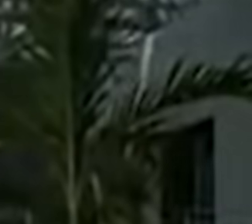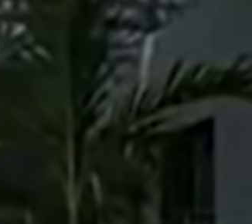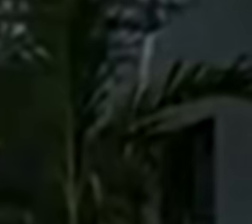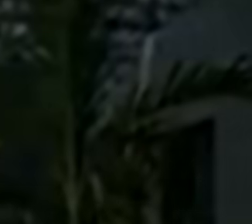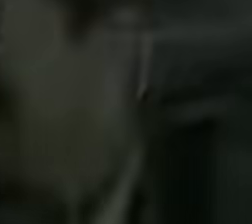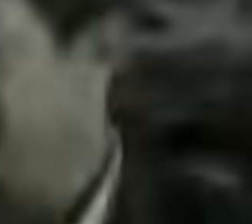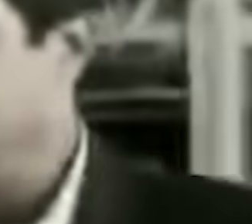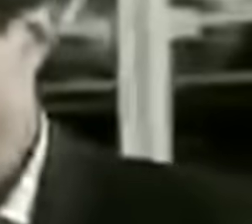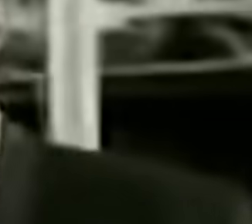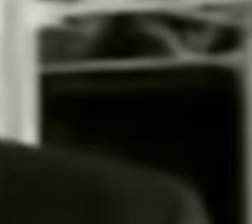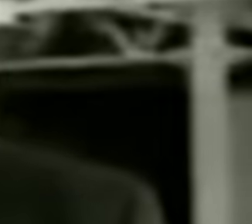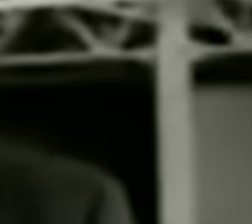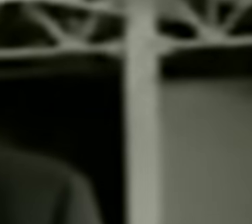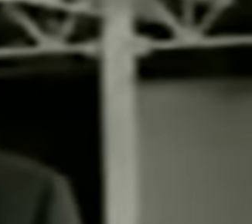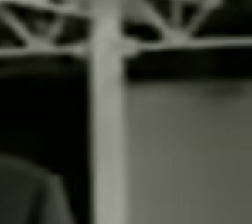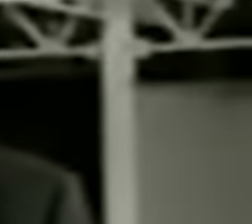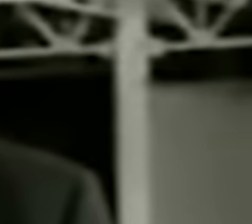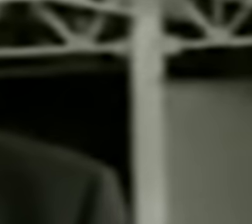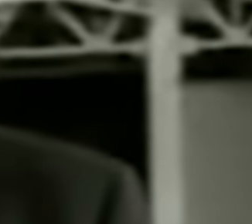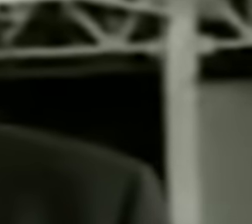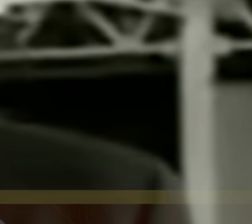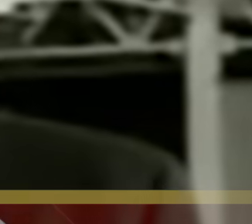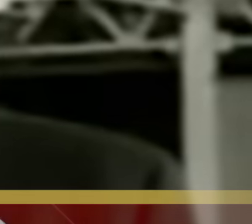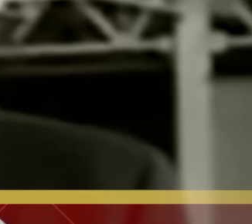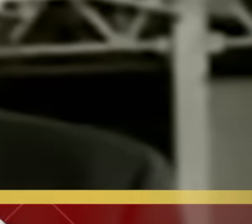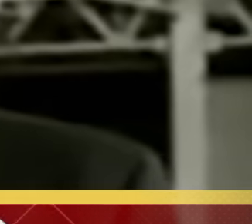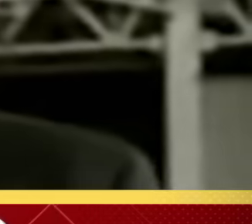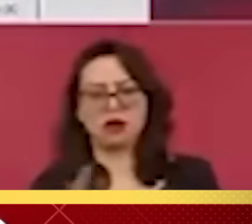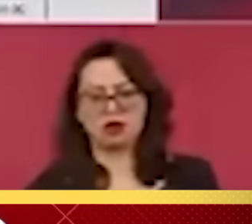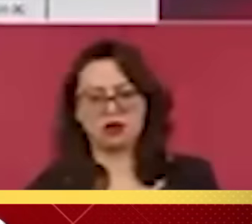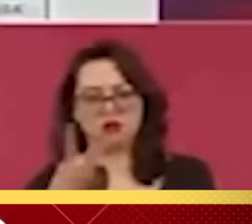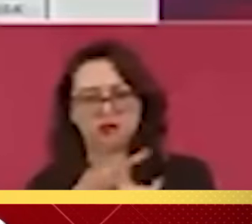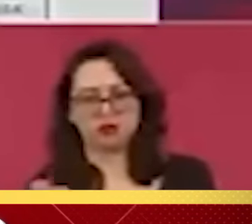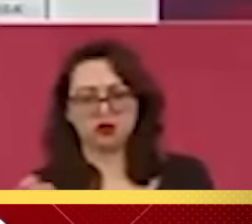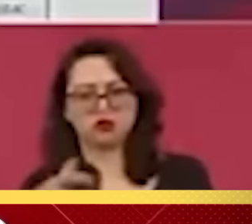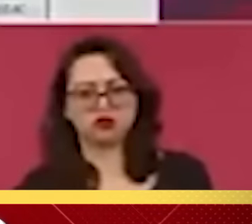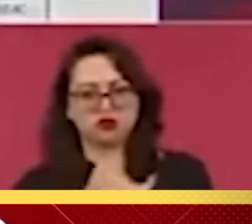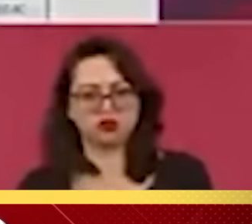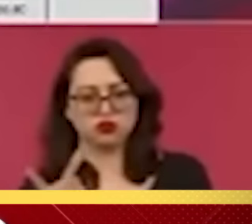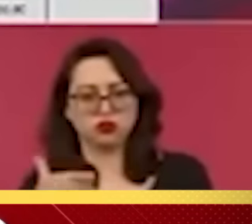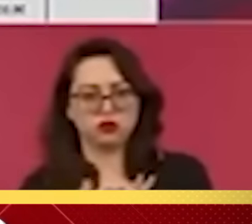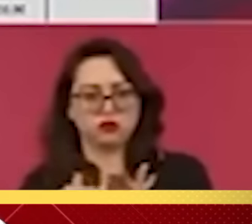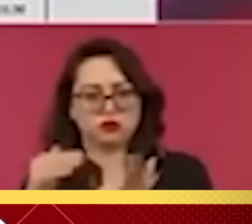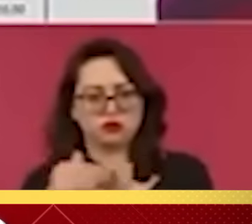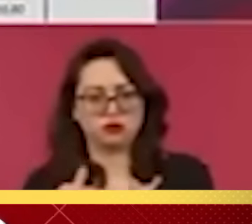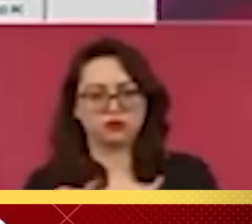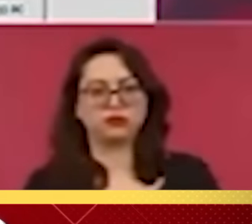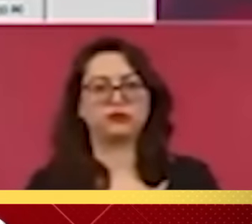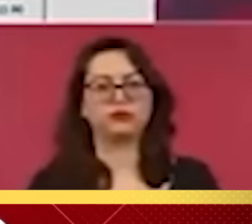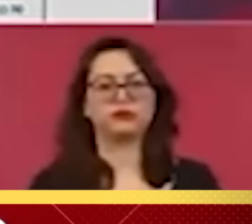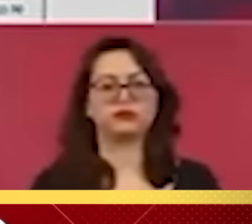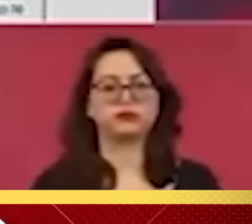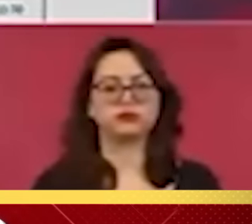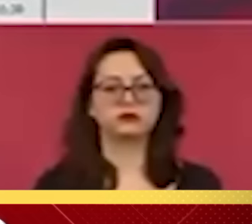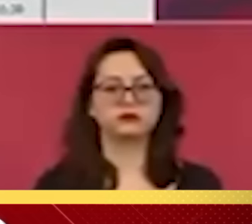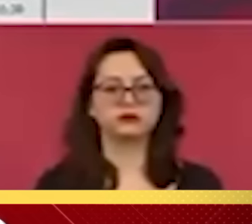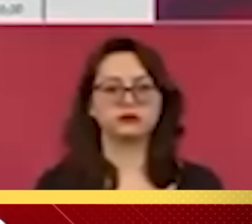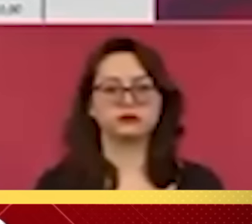República. Y sin más que agregar, yo me despido. Yo soy un ciudadano desconocido y me dio muchísimo gusto